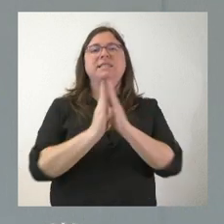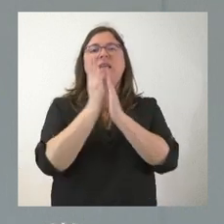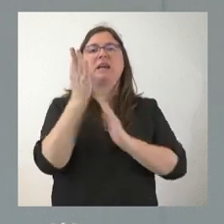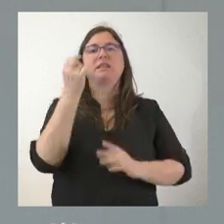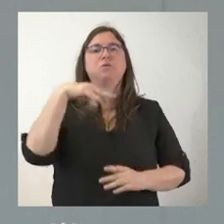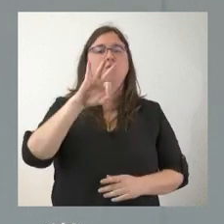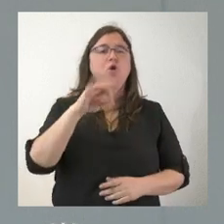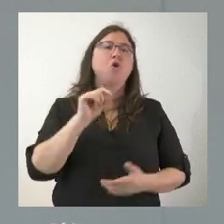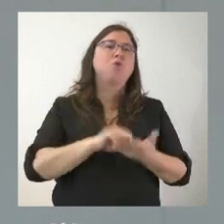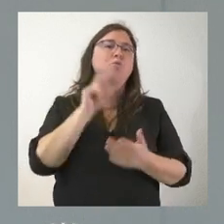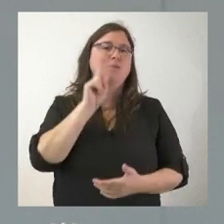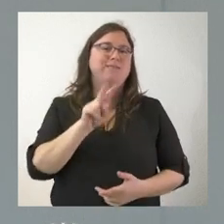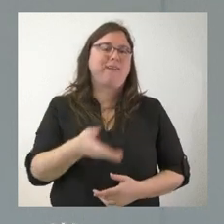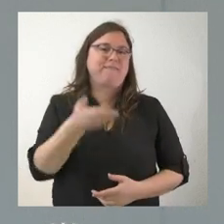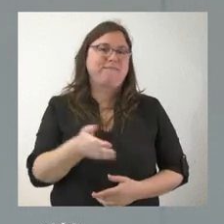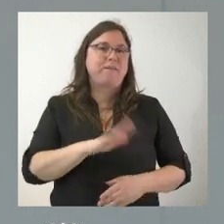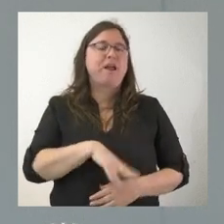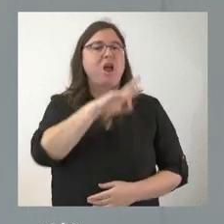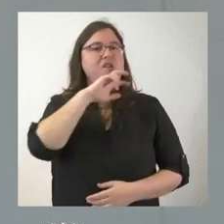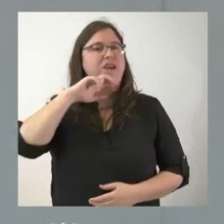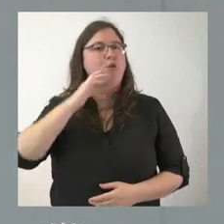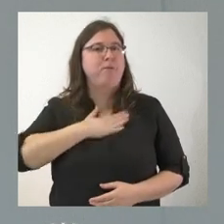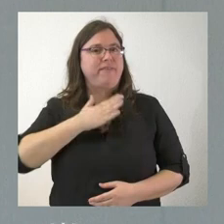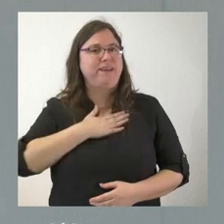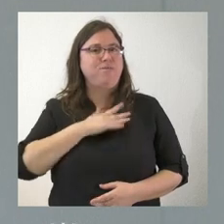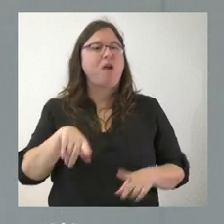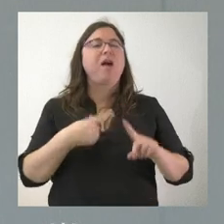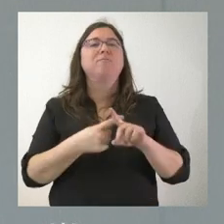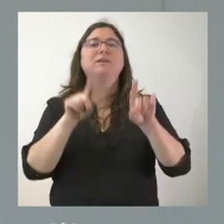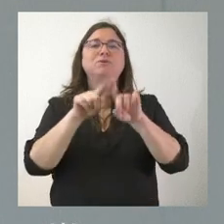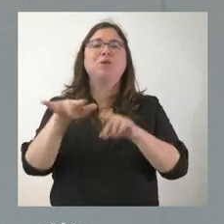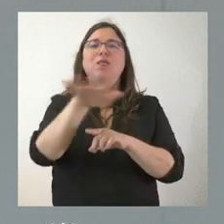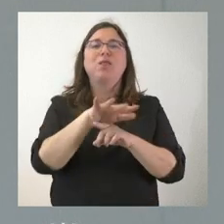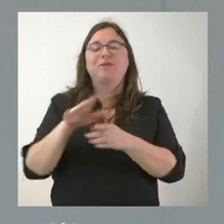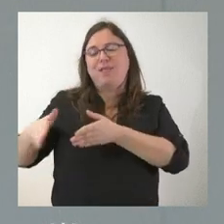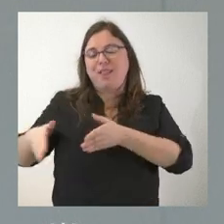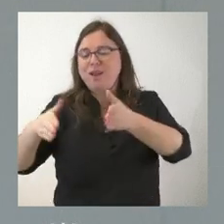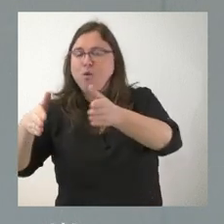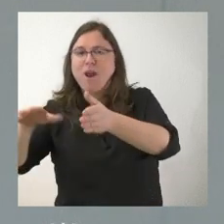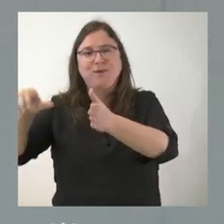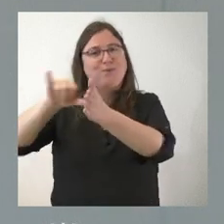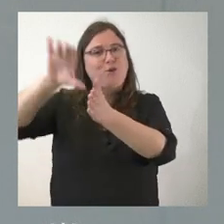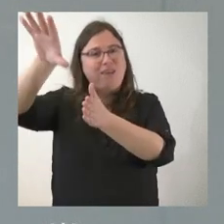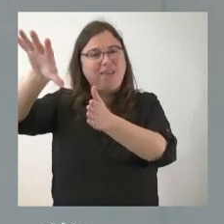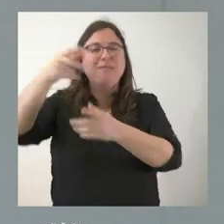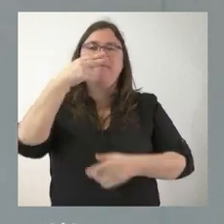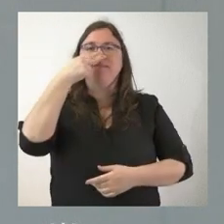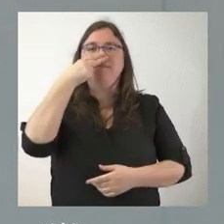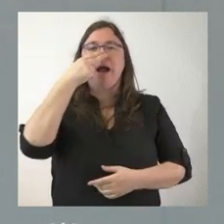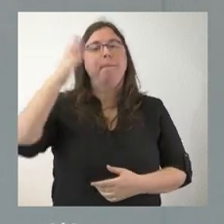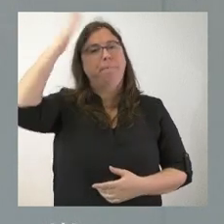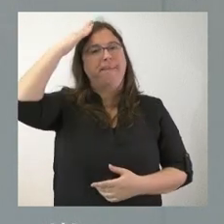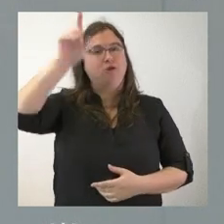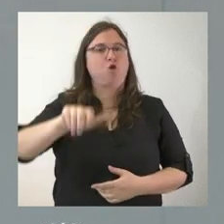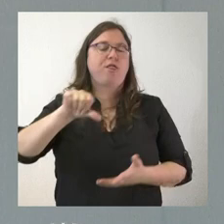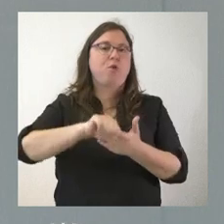desde el punto de vista de la importancia de su valor patrimonial pero también su ubicación a las orillas del duero y también de su interés como patrono de la ciudad